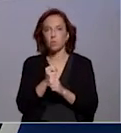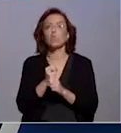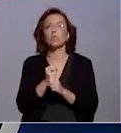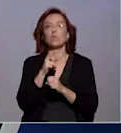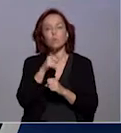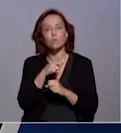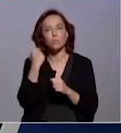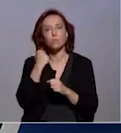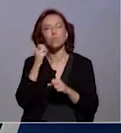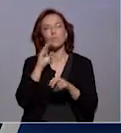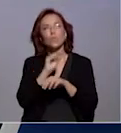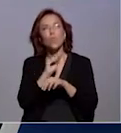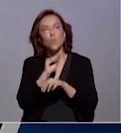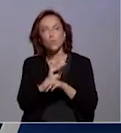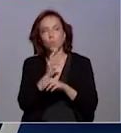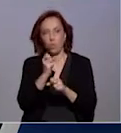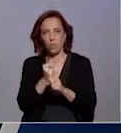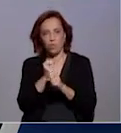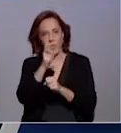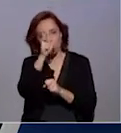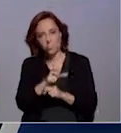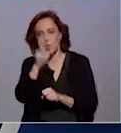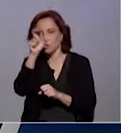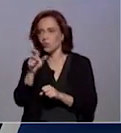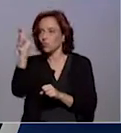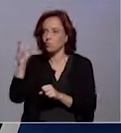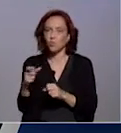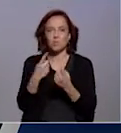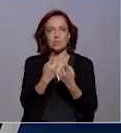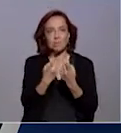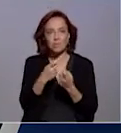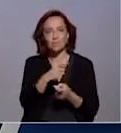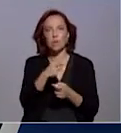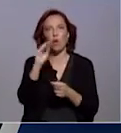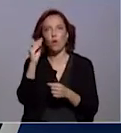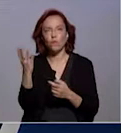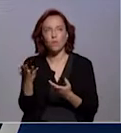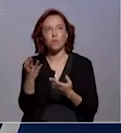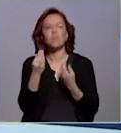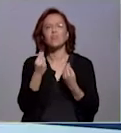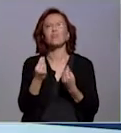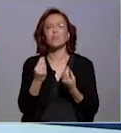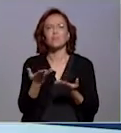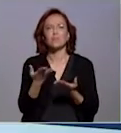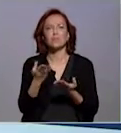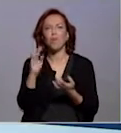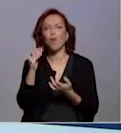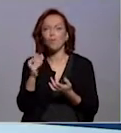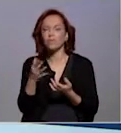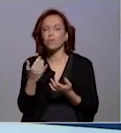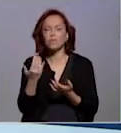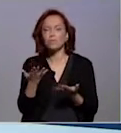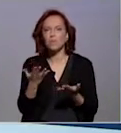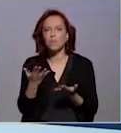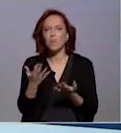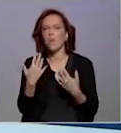también es muy importante la cultura de trabajo de nuestra gente nuestros de nuestros jóvenes con las generaciones más jóvenes que a